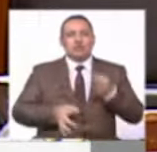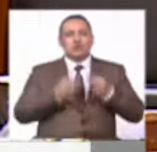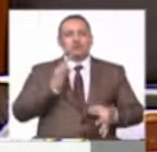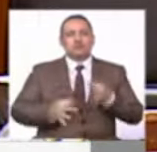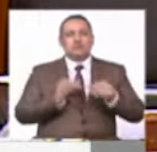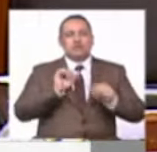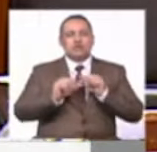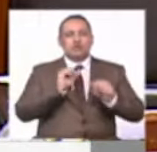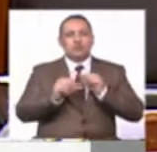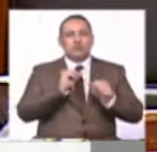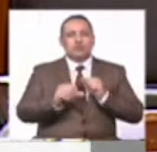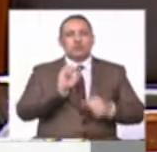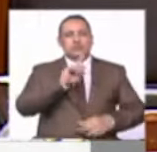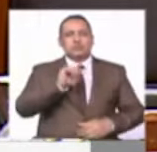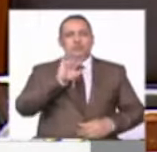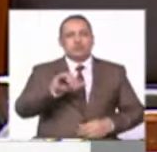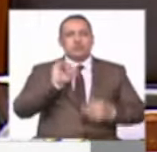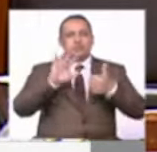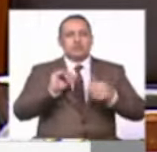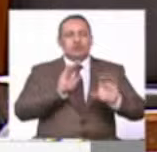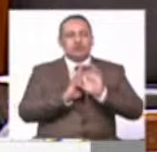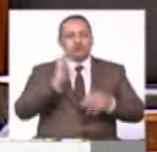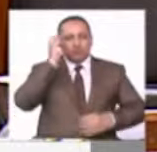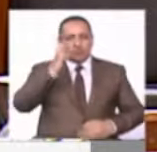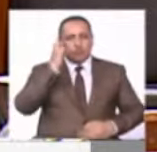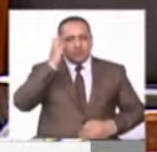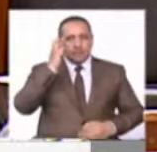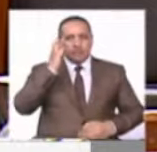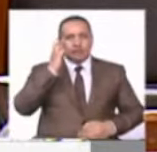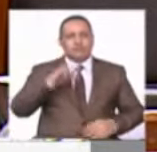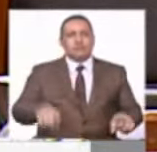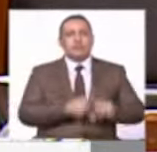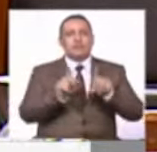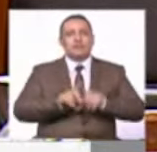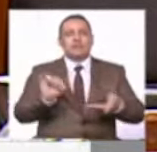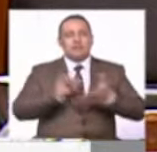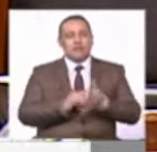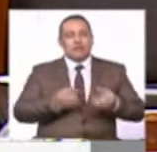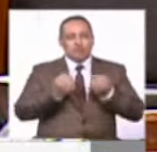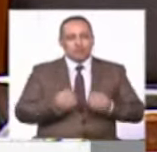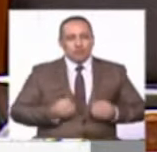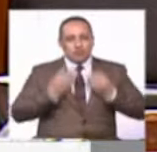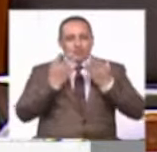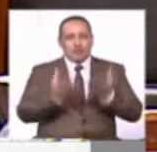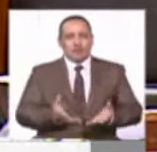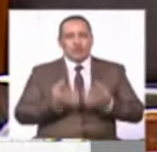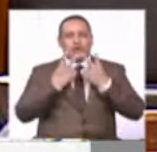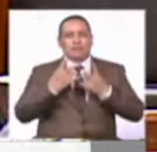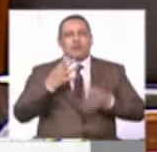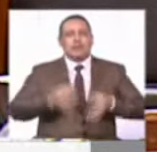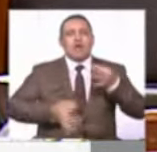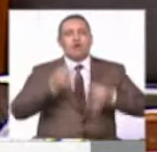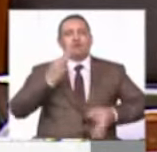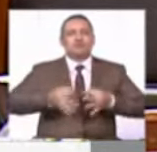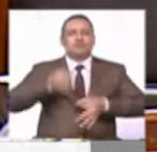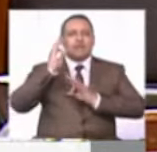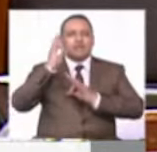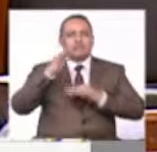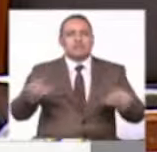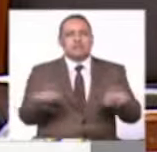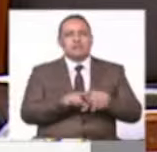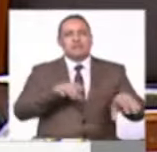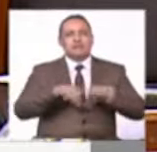artículo 156 de la Constitución quienes así lo expresaron en la audiencia pública